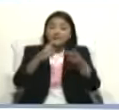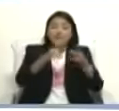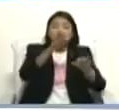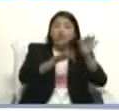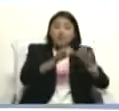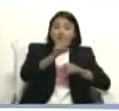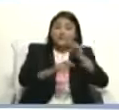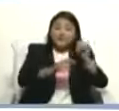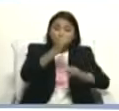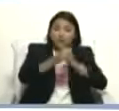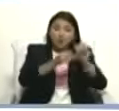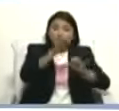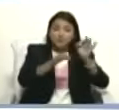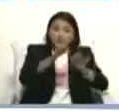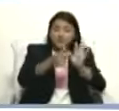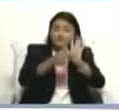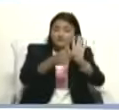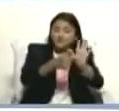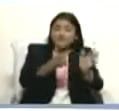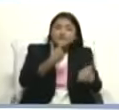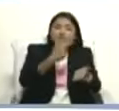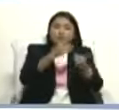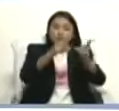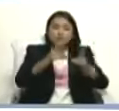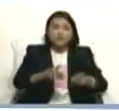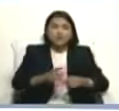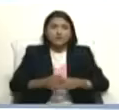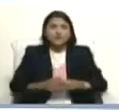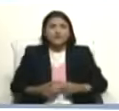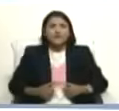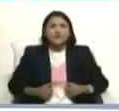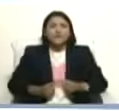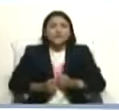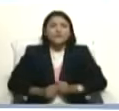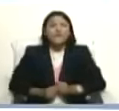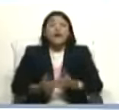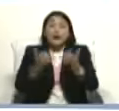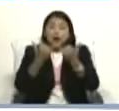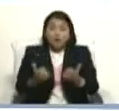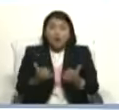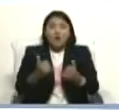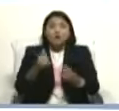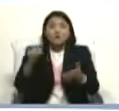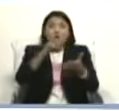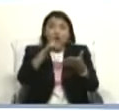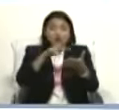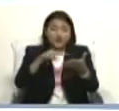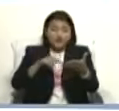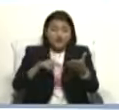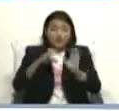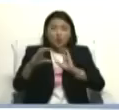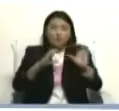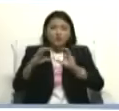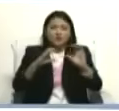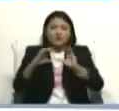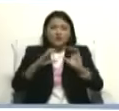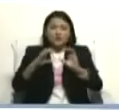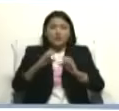hoy se ha pronunciado. Paso a continuación a leer el comunicado